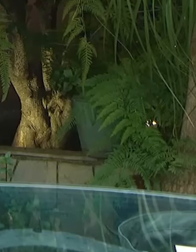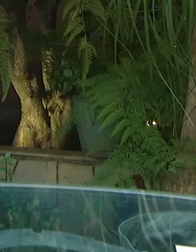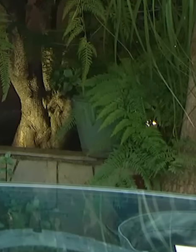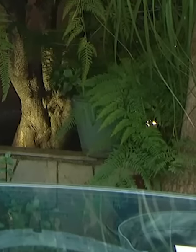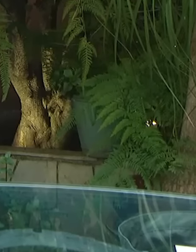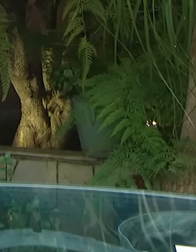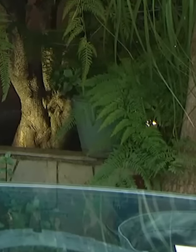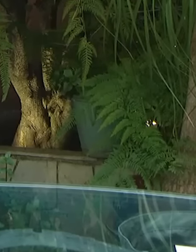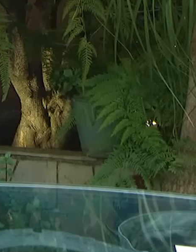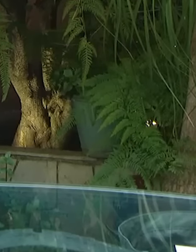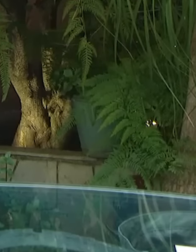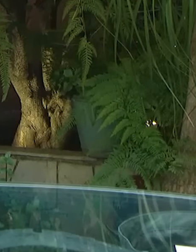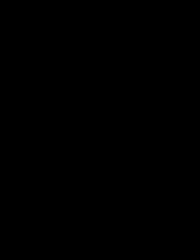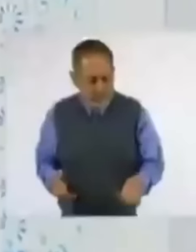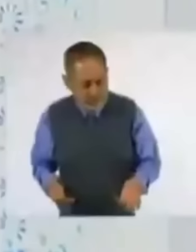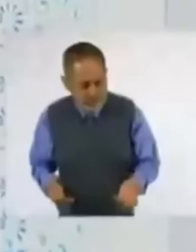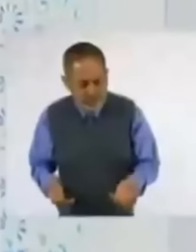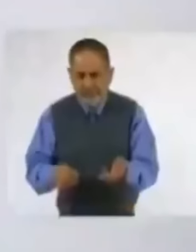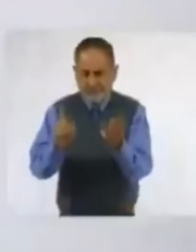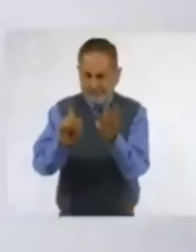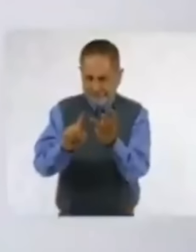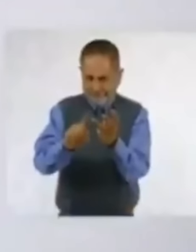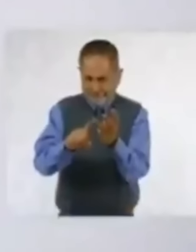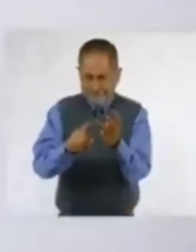comentó sobre este tema.